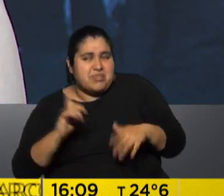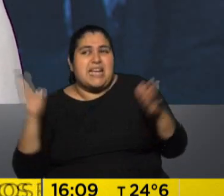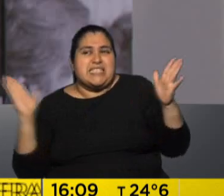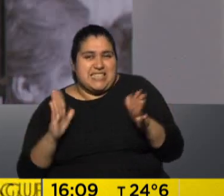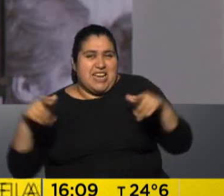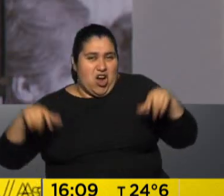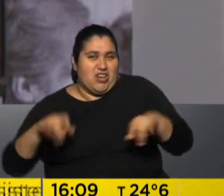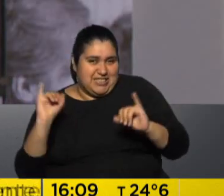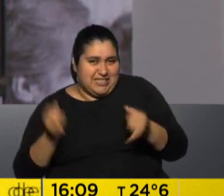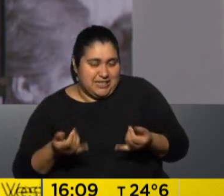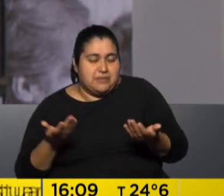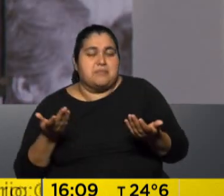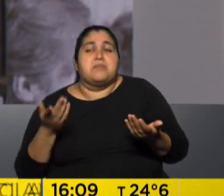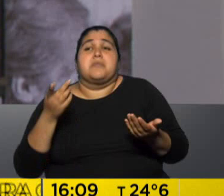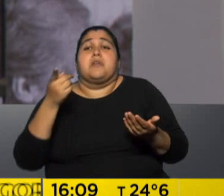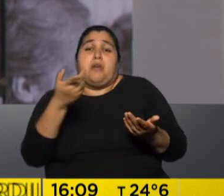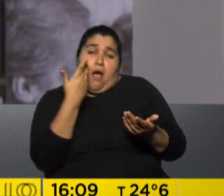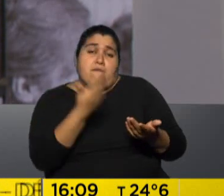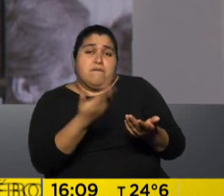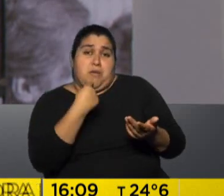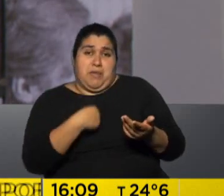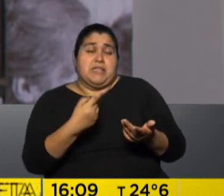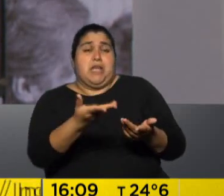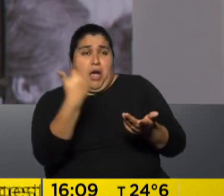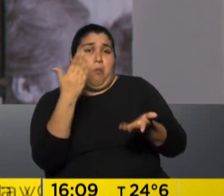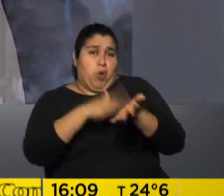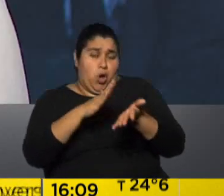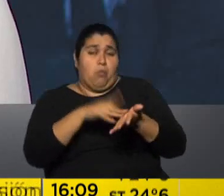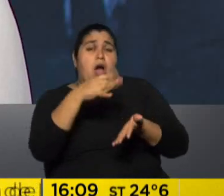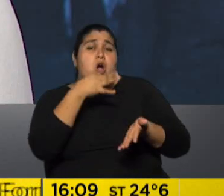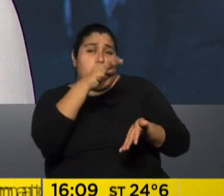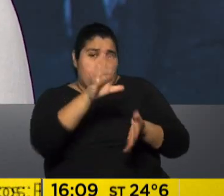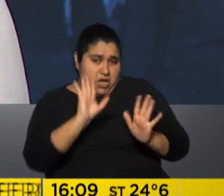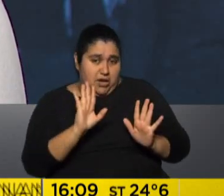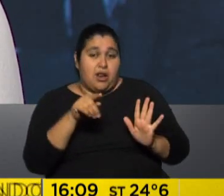si no te gusta, le digo, si no me gusta me pego la vuelta, cuando vos quieras. Bien, o